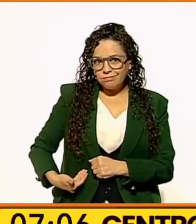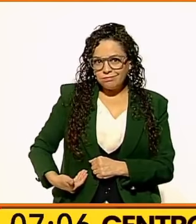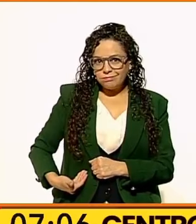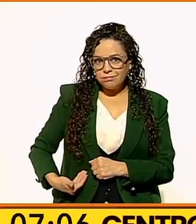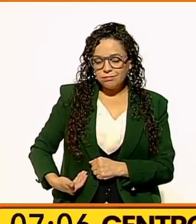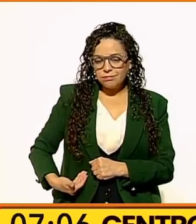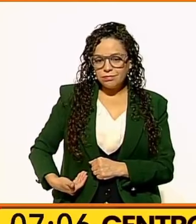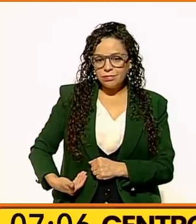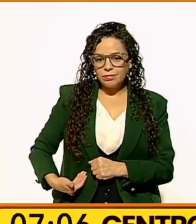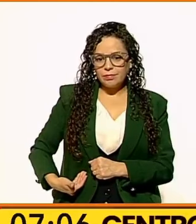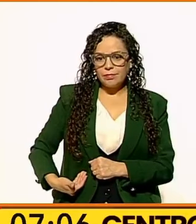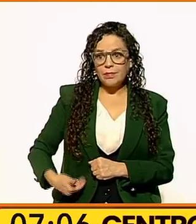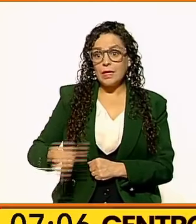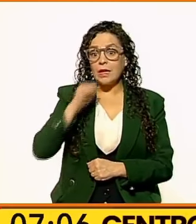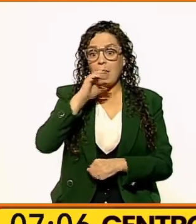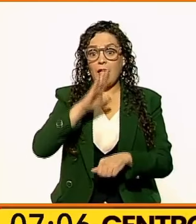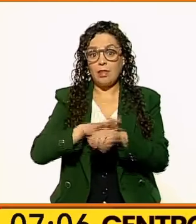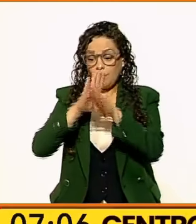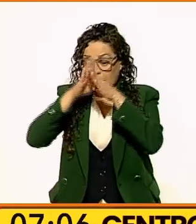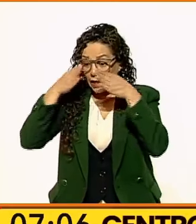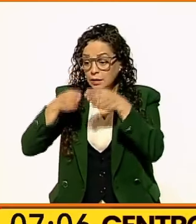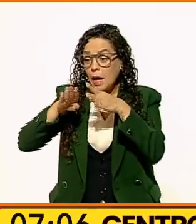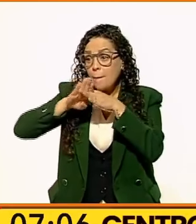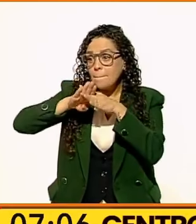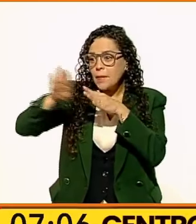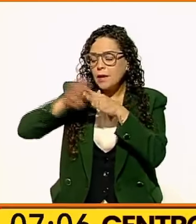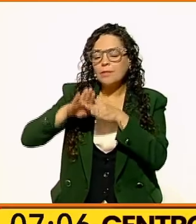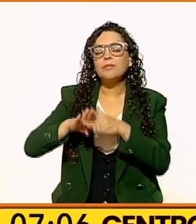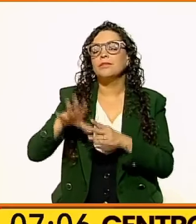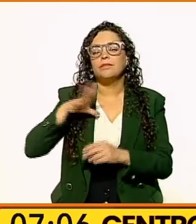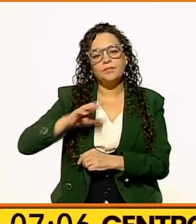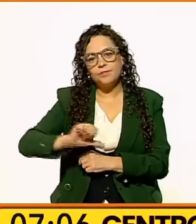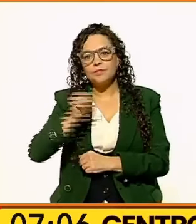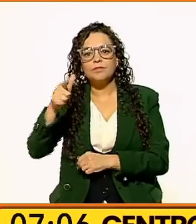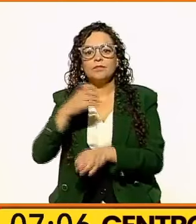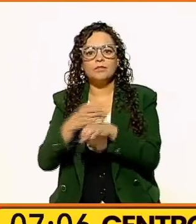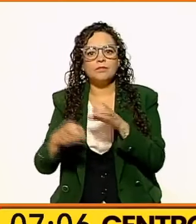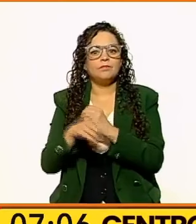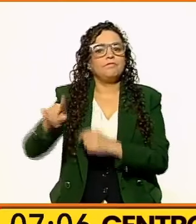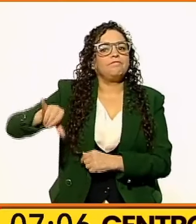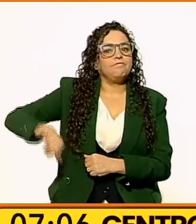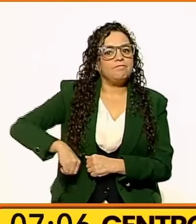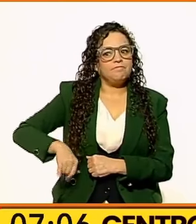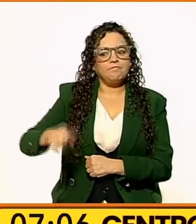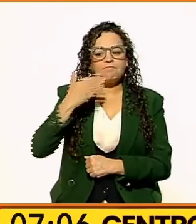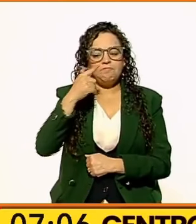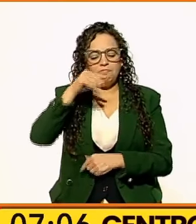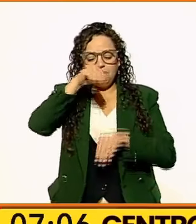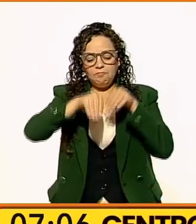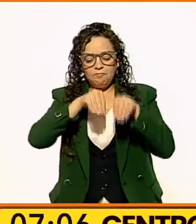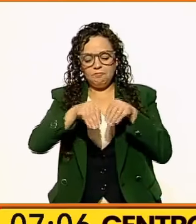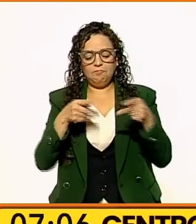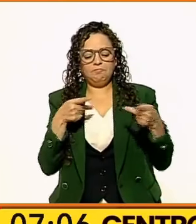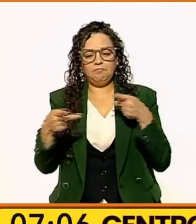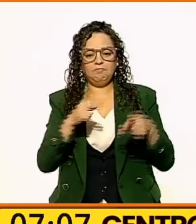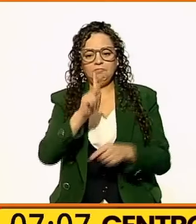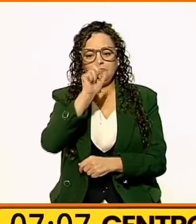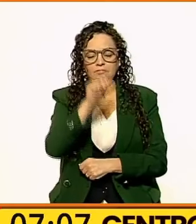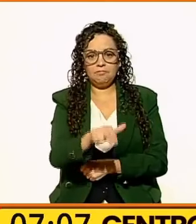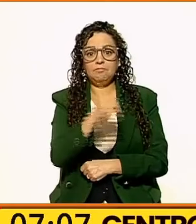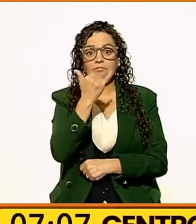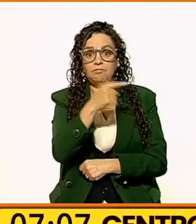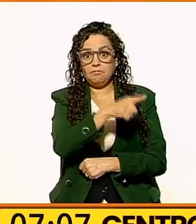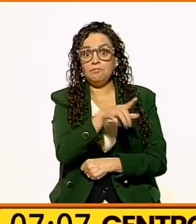sus acciones de la migración y está muy bien programado y pareciera ser muy bien planteado desde el punto de vista legal.